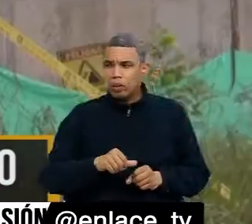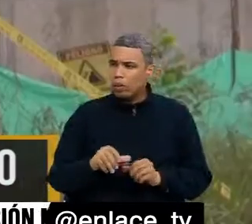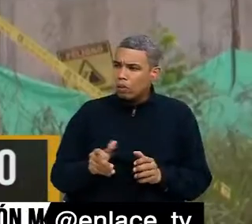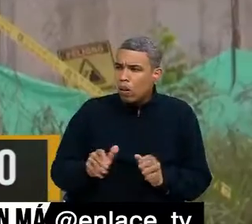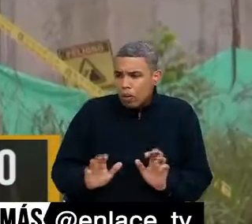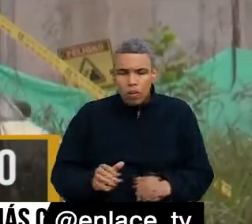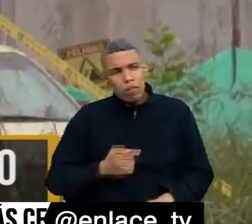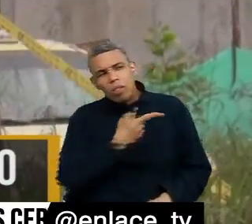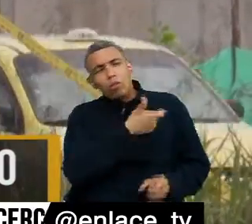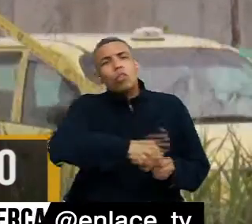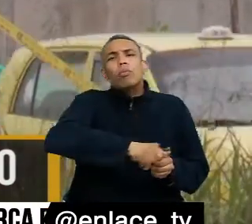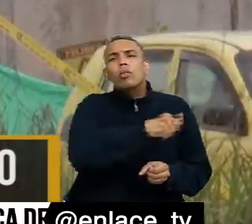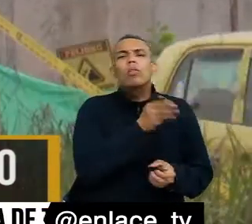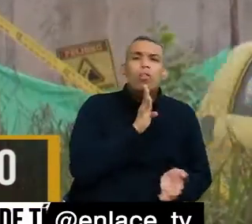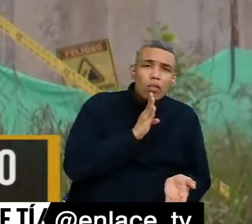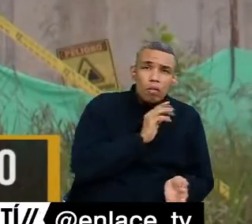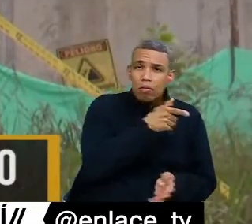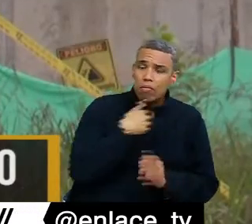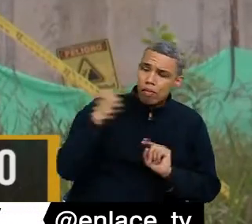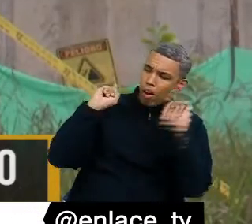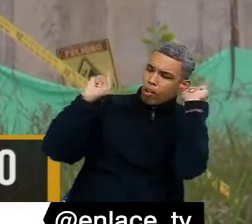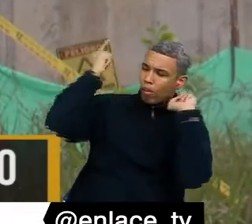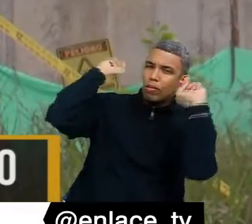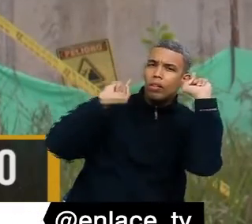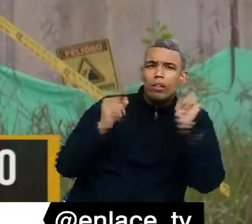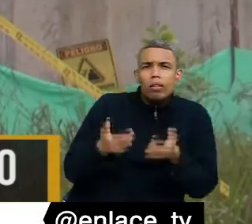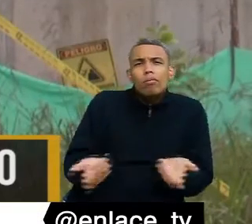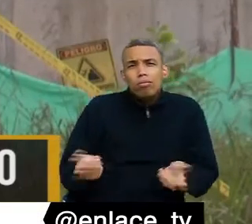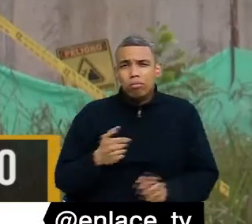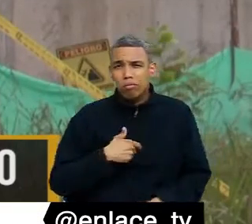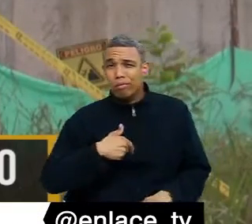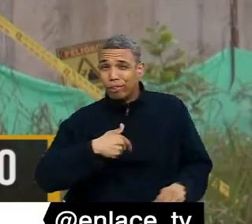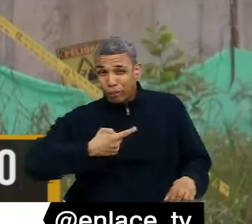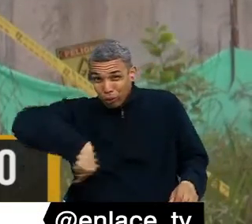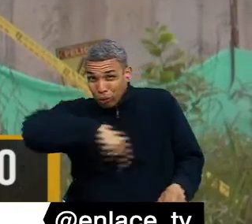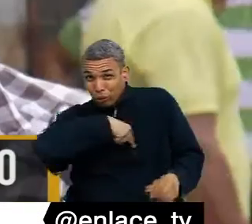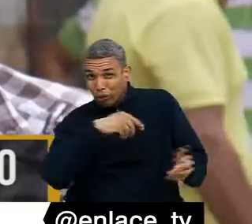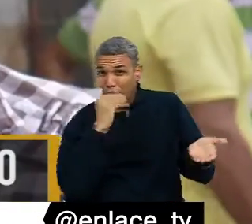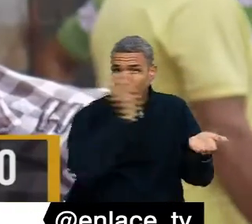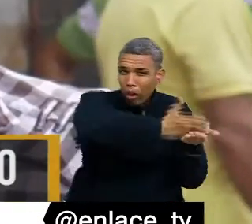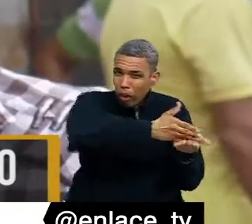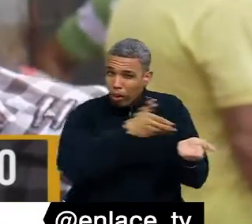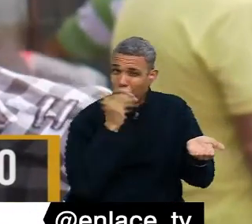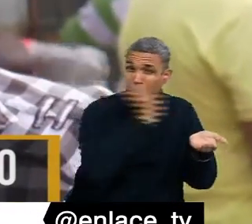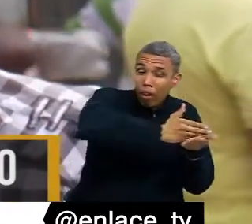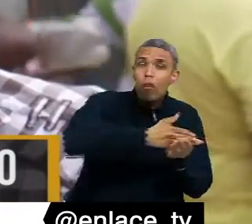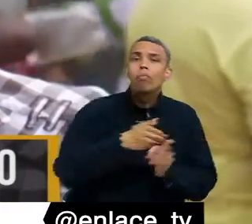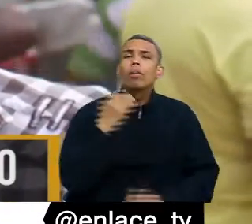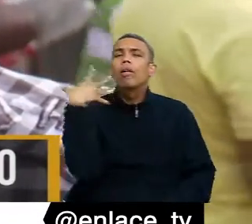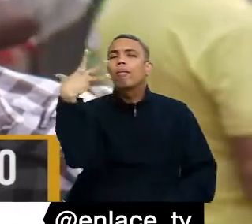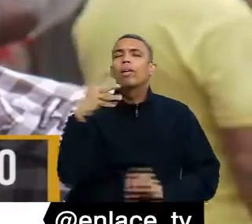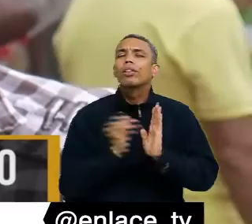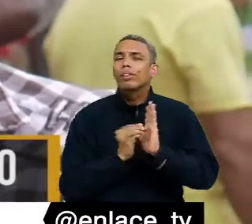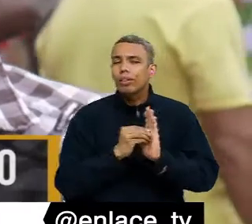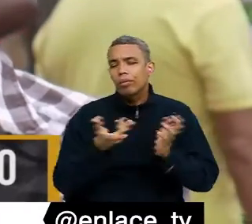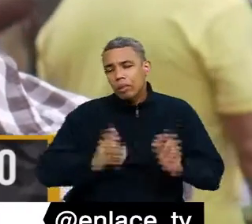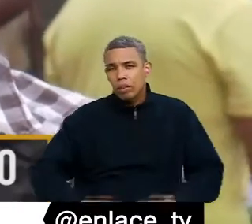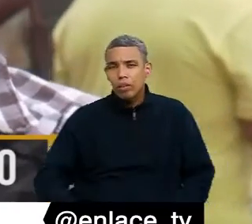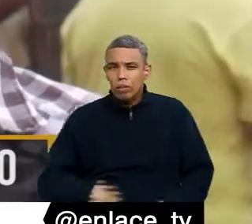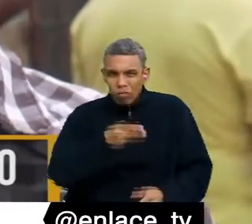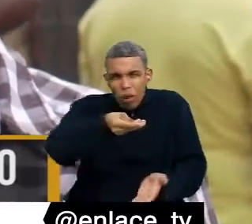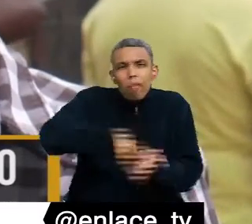y no sabemos quién nos va a pagar. Ya nosotros hemos ido 5 veces, hemos hablado y siempre nos dicen la misma cosa, que Ecopetrol va a pagar, que Ecopetrol no